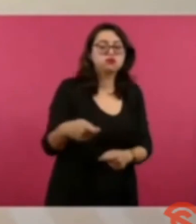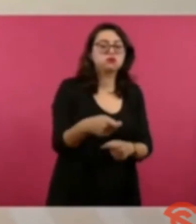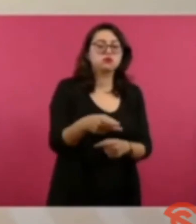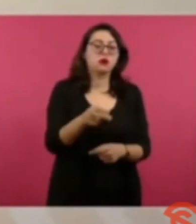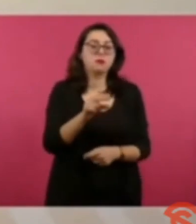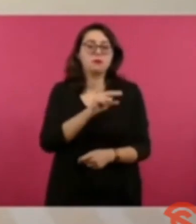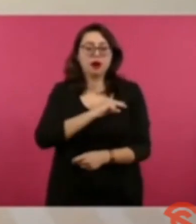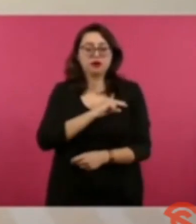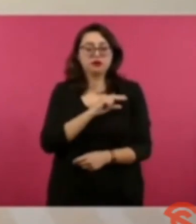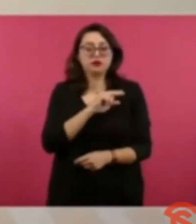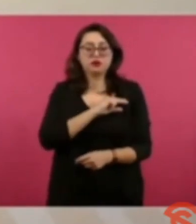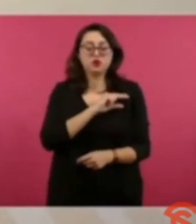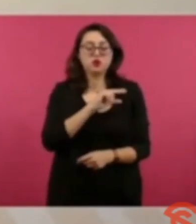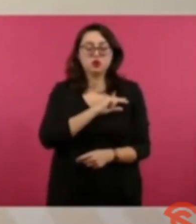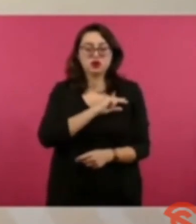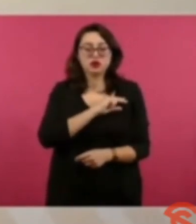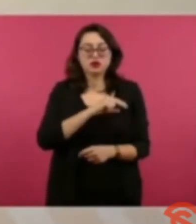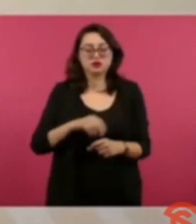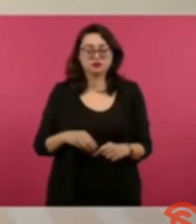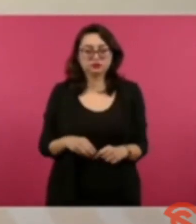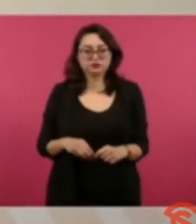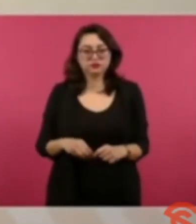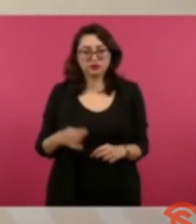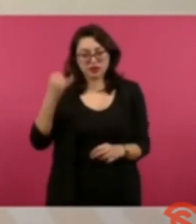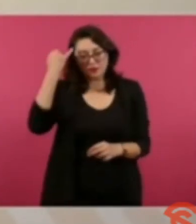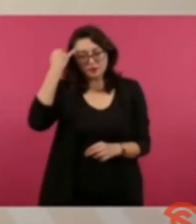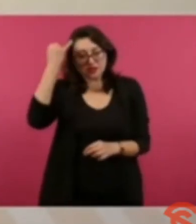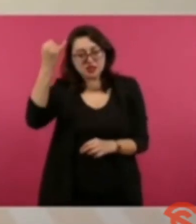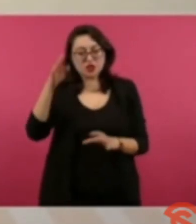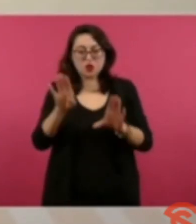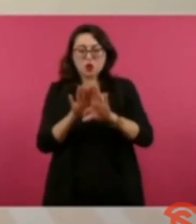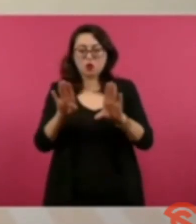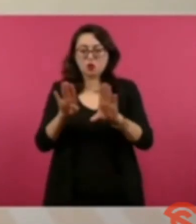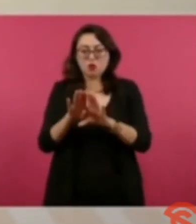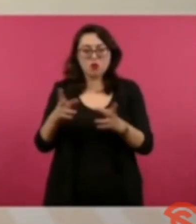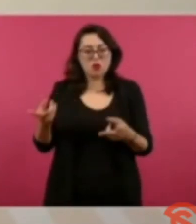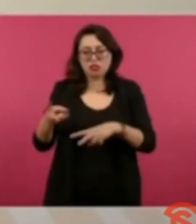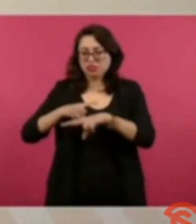toda esa infraestructura